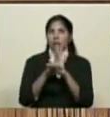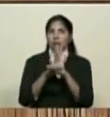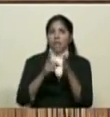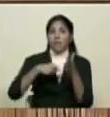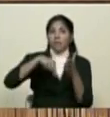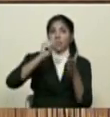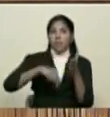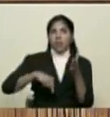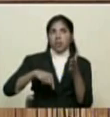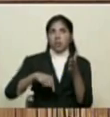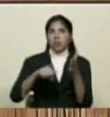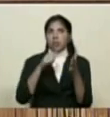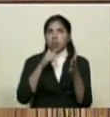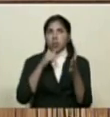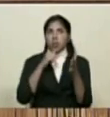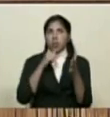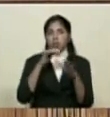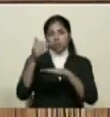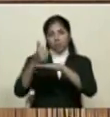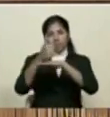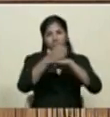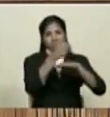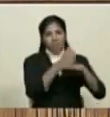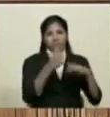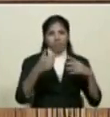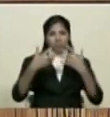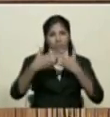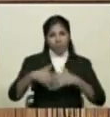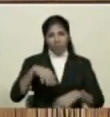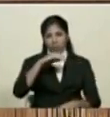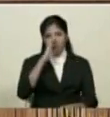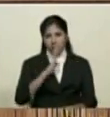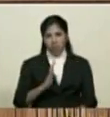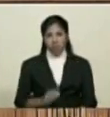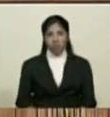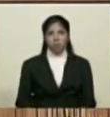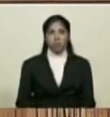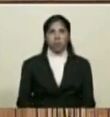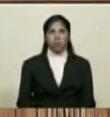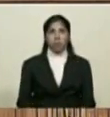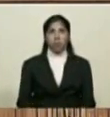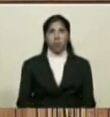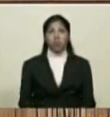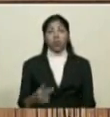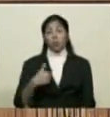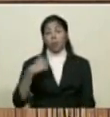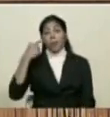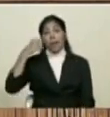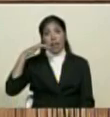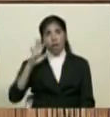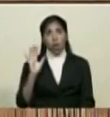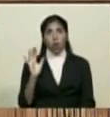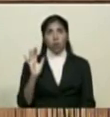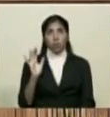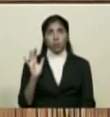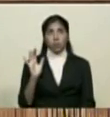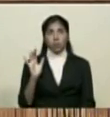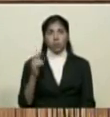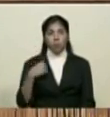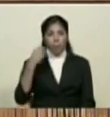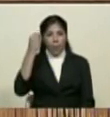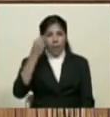firman los apoderados de esta empresa. Creo que esto encamina,